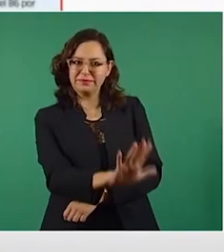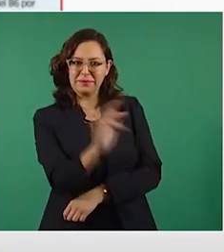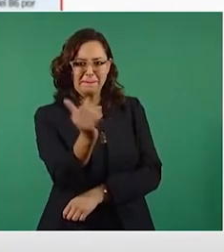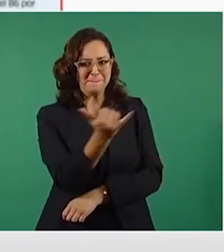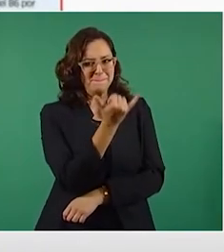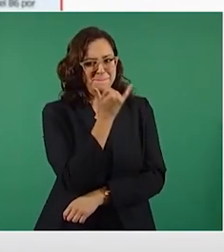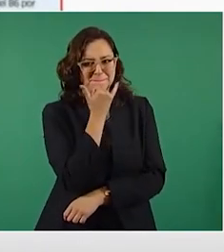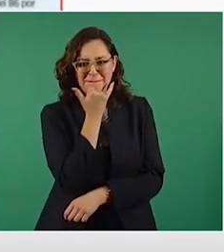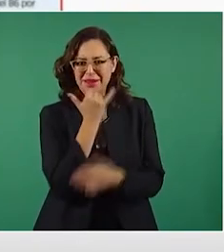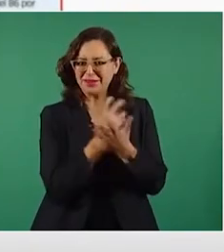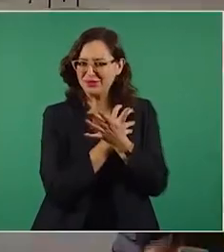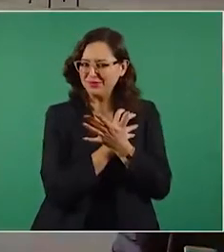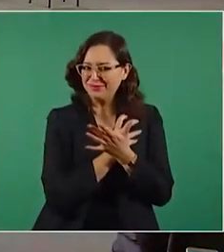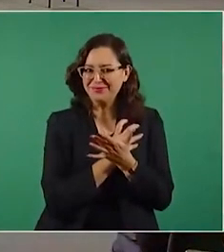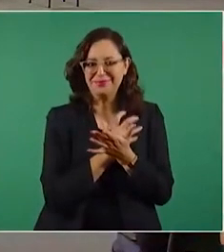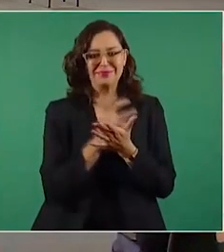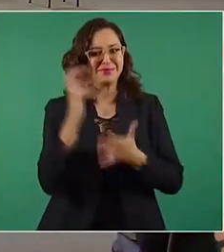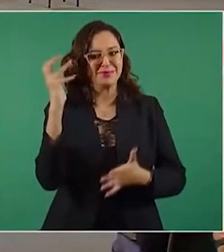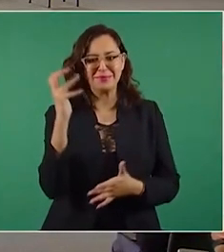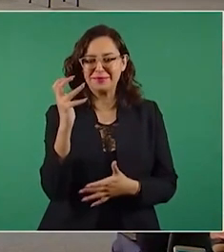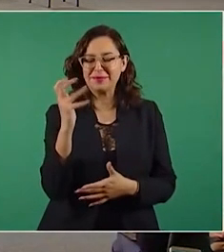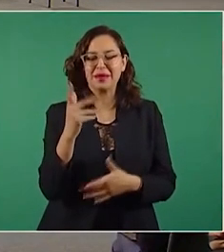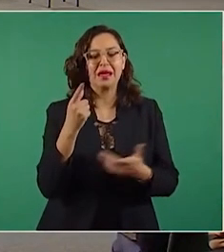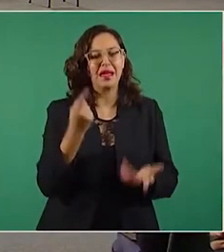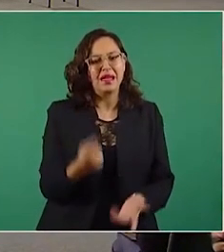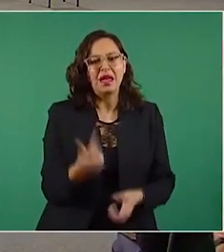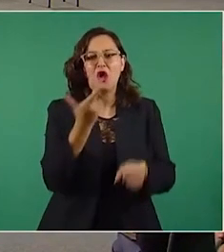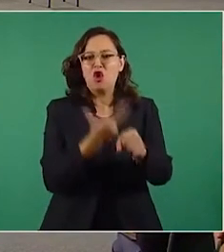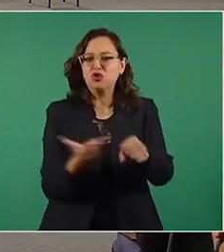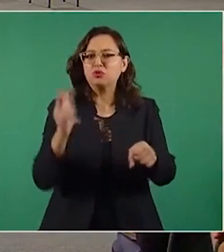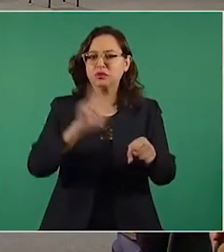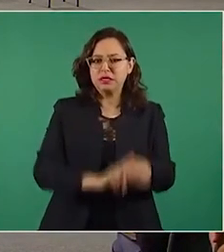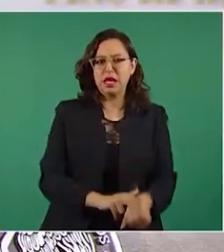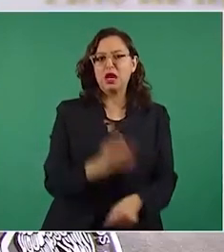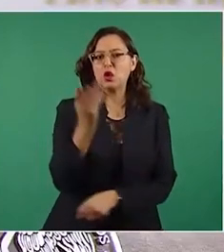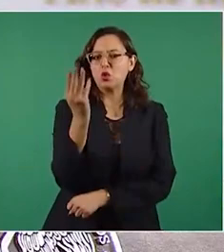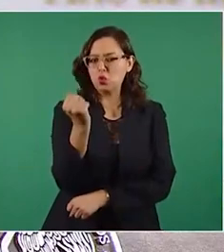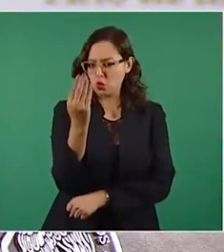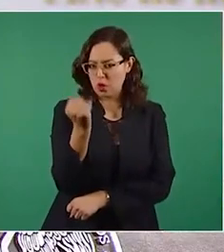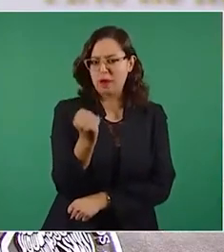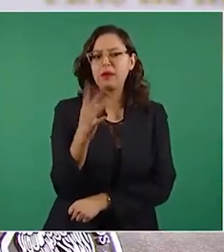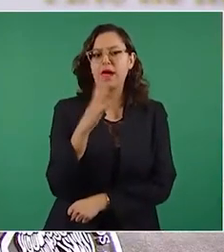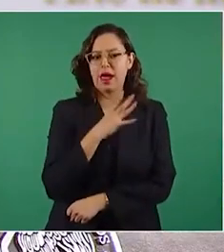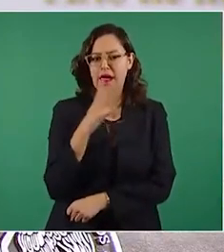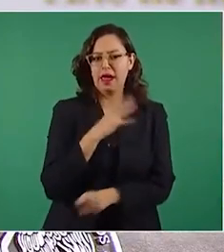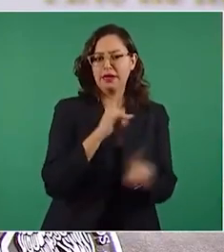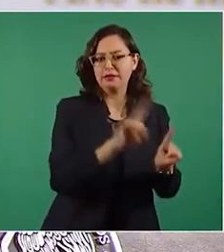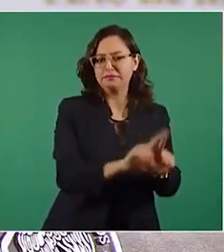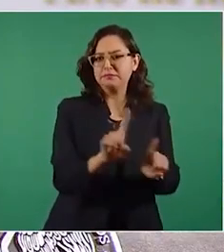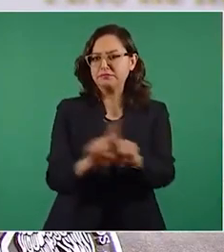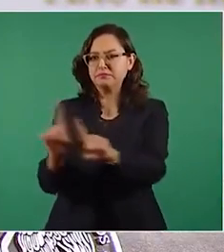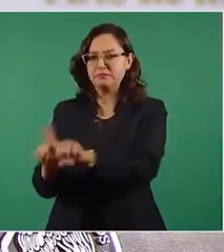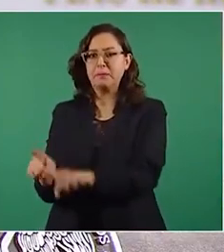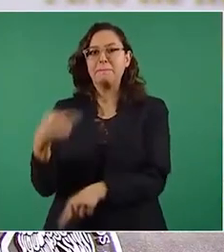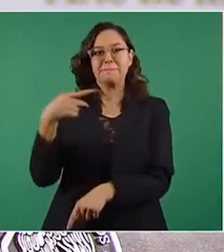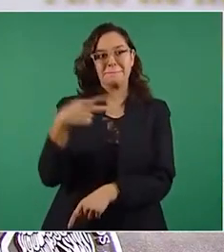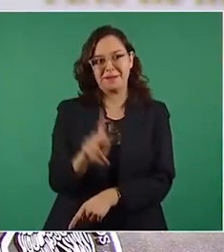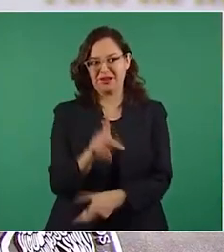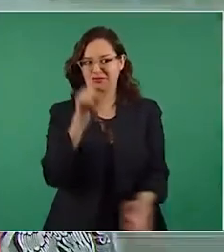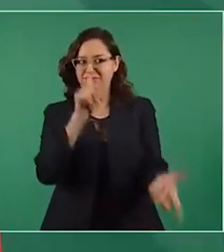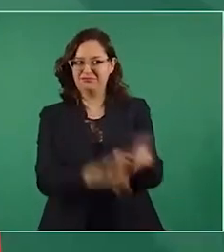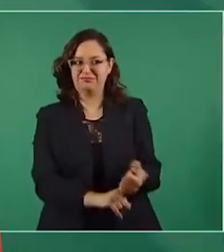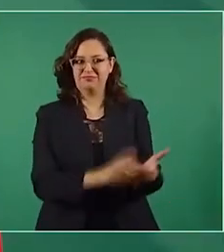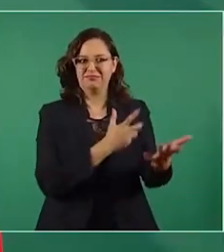información sobre 9 hospitales pediátricos y materno-infantiles para dar vuelo a una campaña desatada desde la